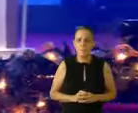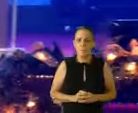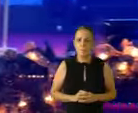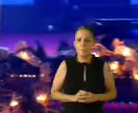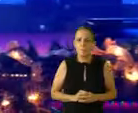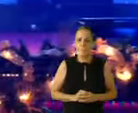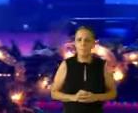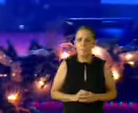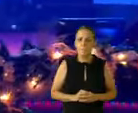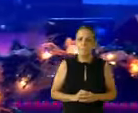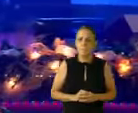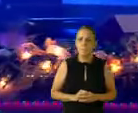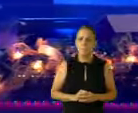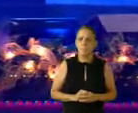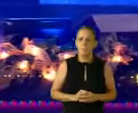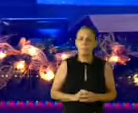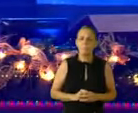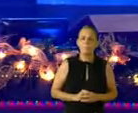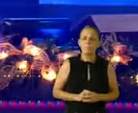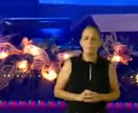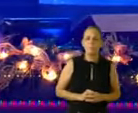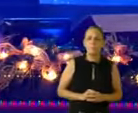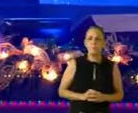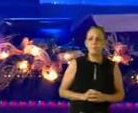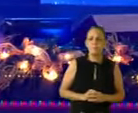Si es Figueroa, tiene que ser bueno.